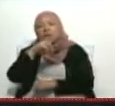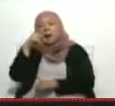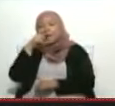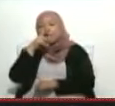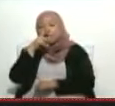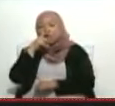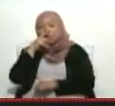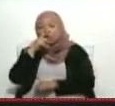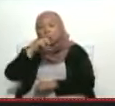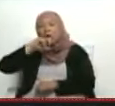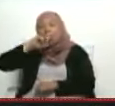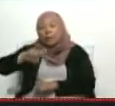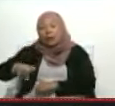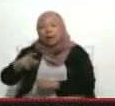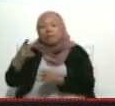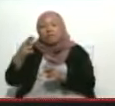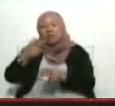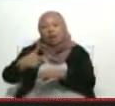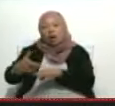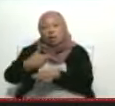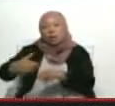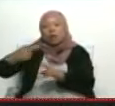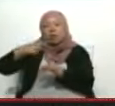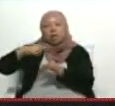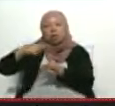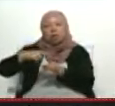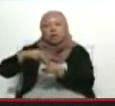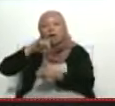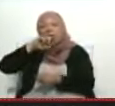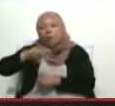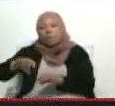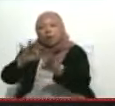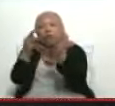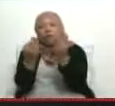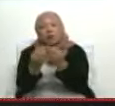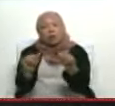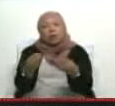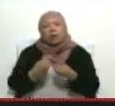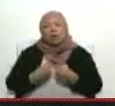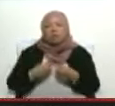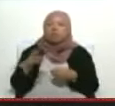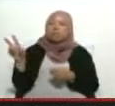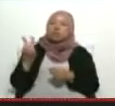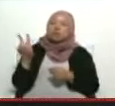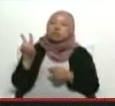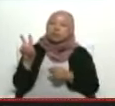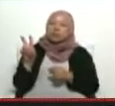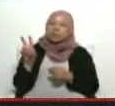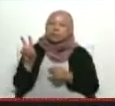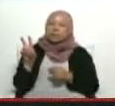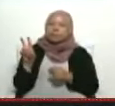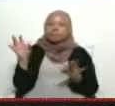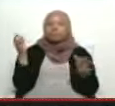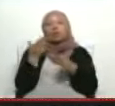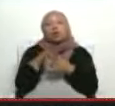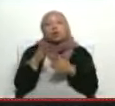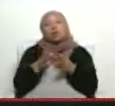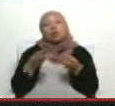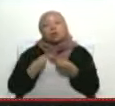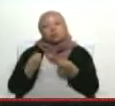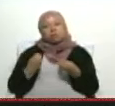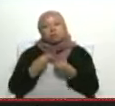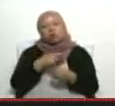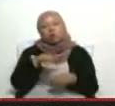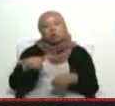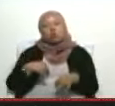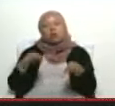rabia, contra su propia familia inclusive. Si no se quieren a sí mismos, no les importa su vida, no les importa la de